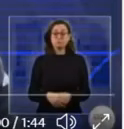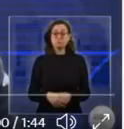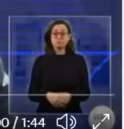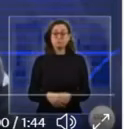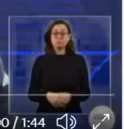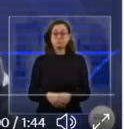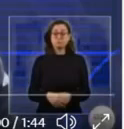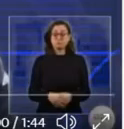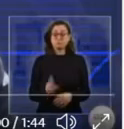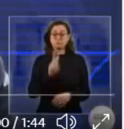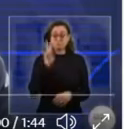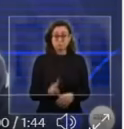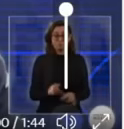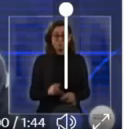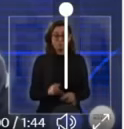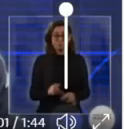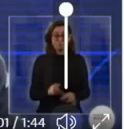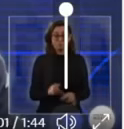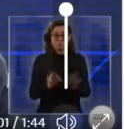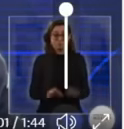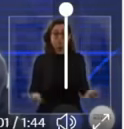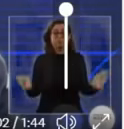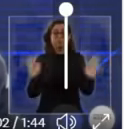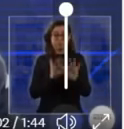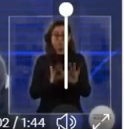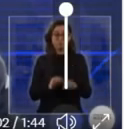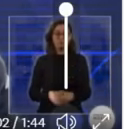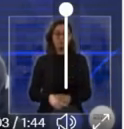esta construcción. Veamos. Entonces yo estoy